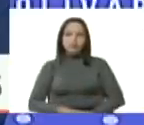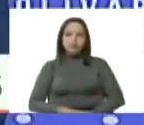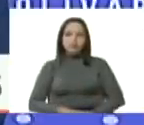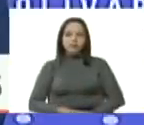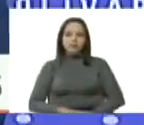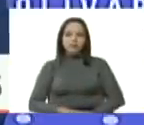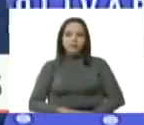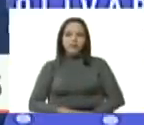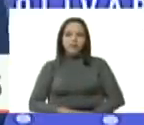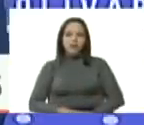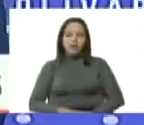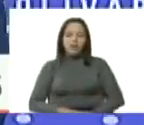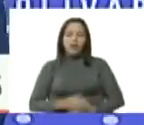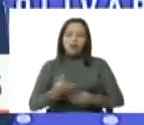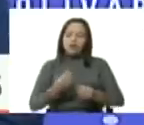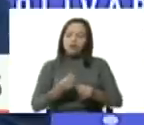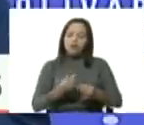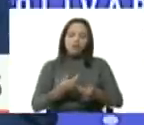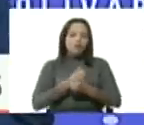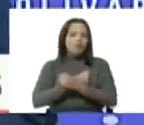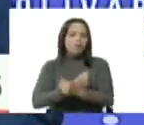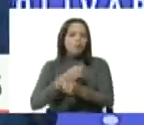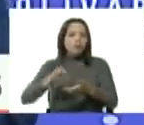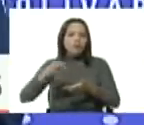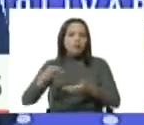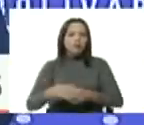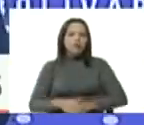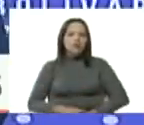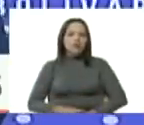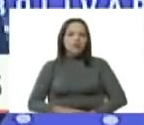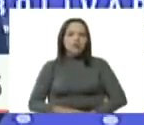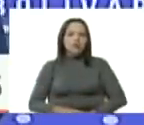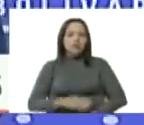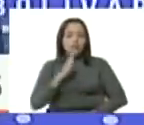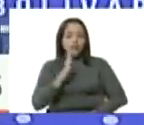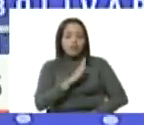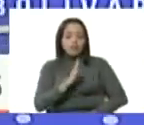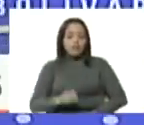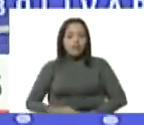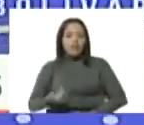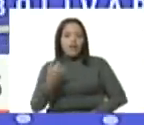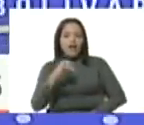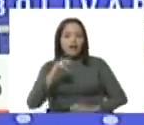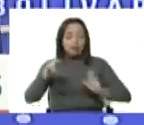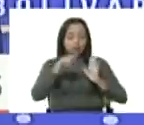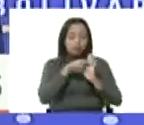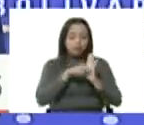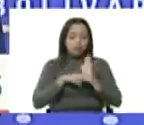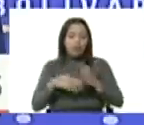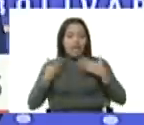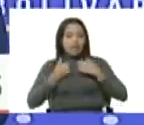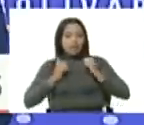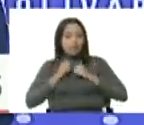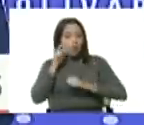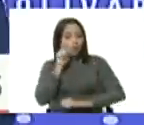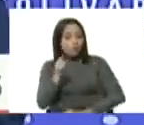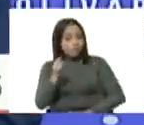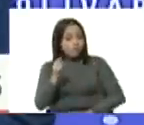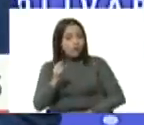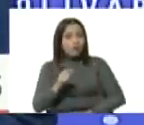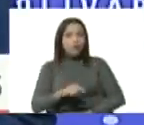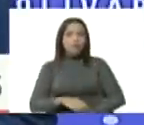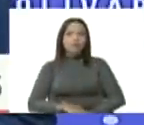beneficio espiritual estas bendiciones. Bueno, aquí hay una agenda. Aristóbulo, es contigo, Aristóbulo.